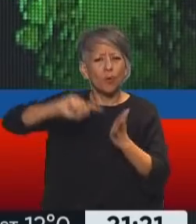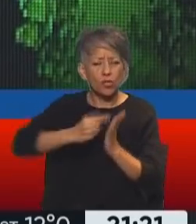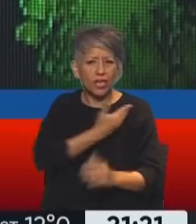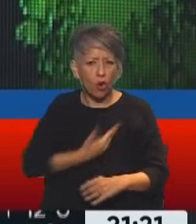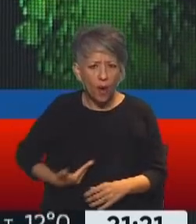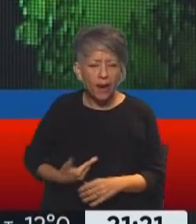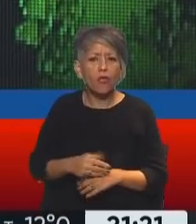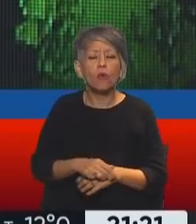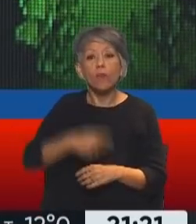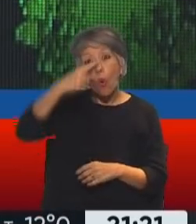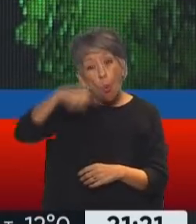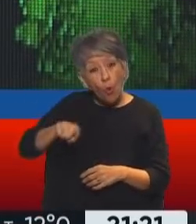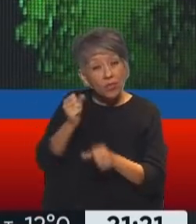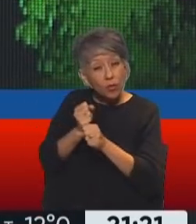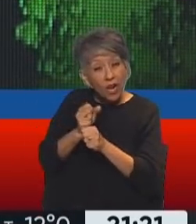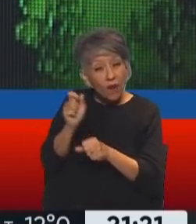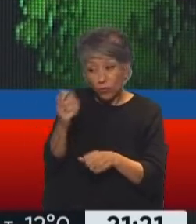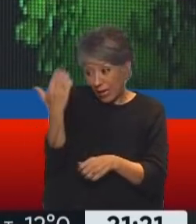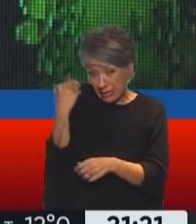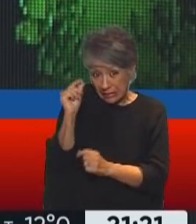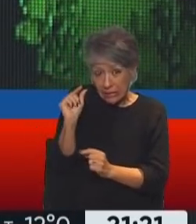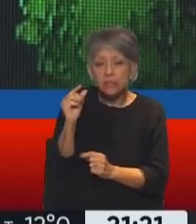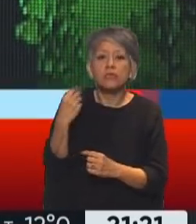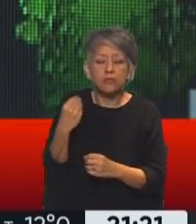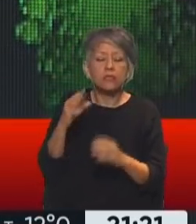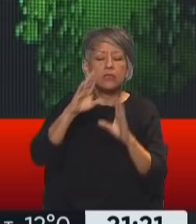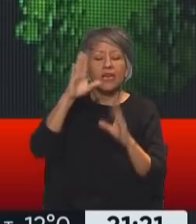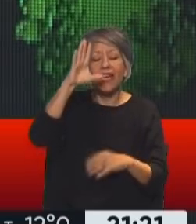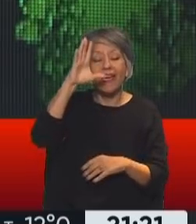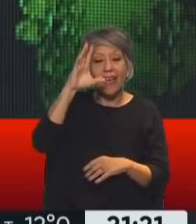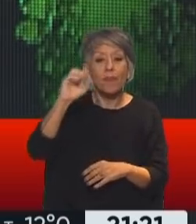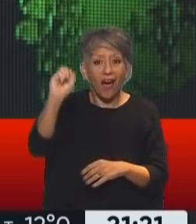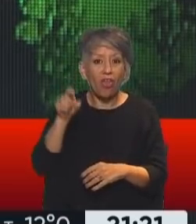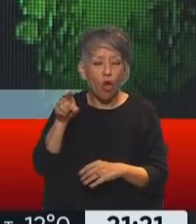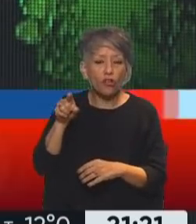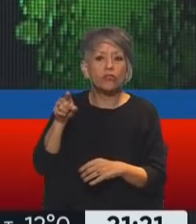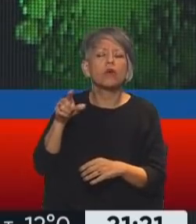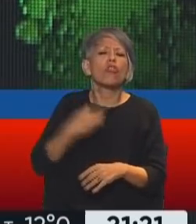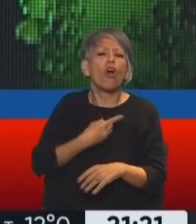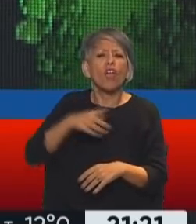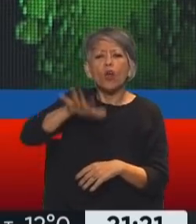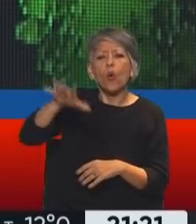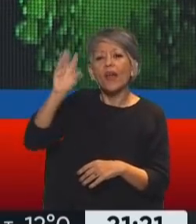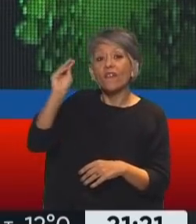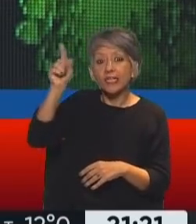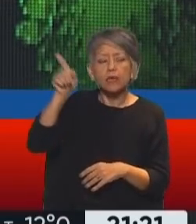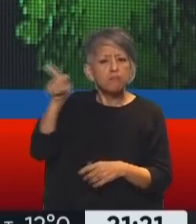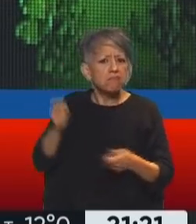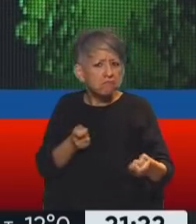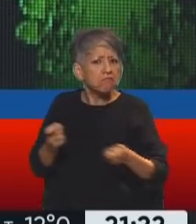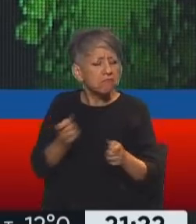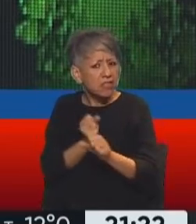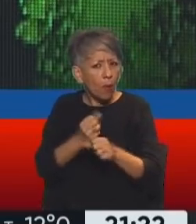puesto que ocupó hasta recién nomás era embajador de la Argentina en Brasil. Venía gestionando bien.